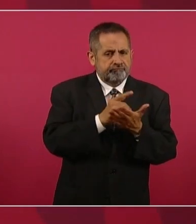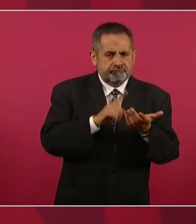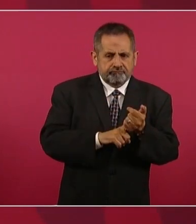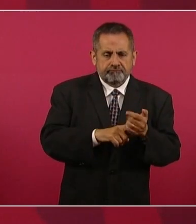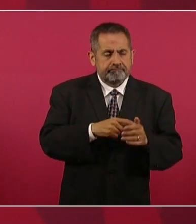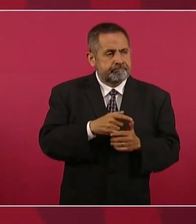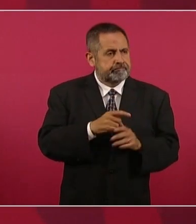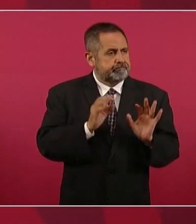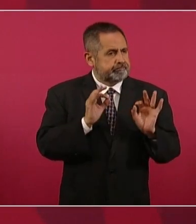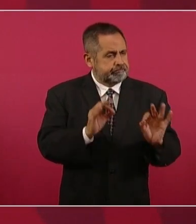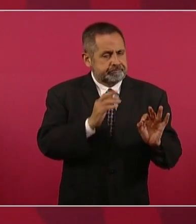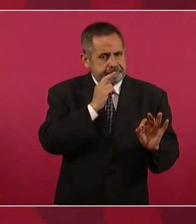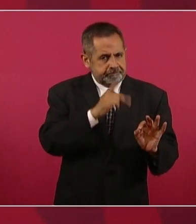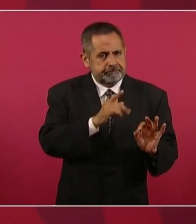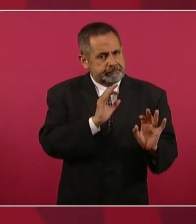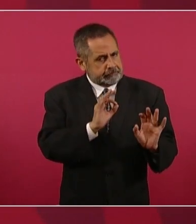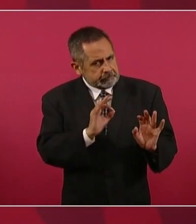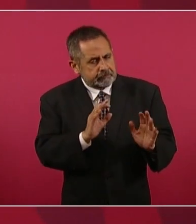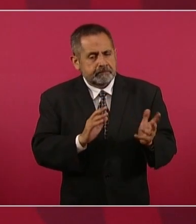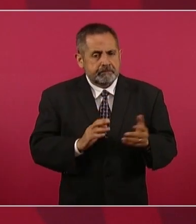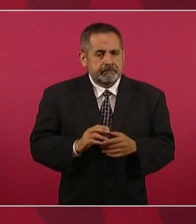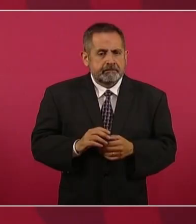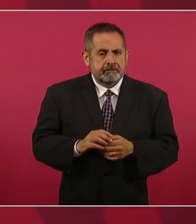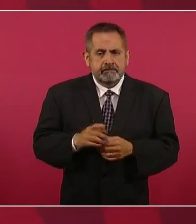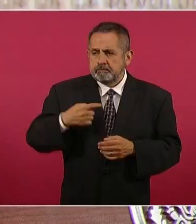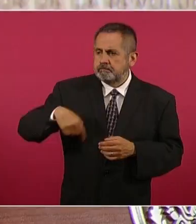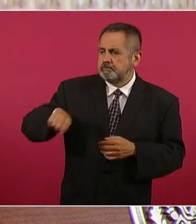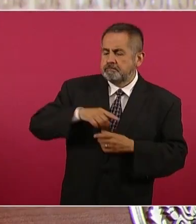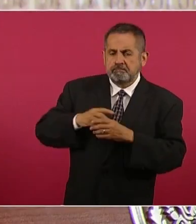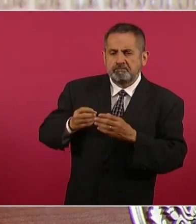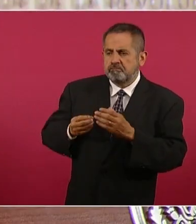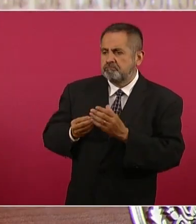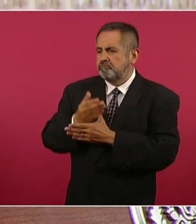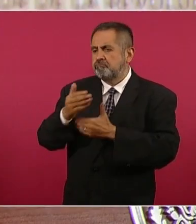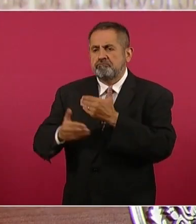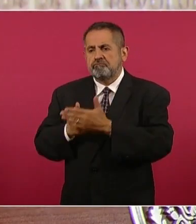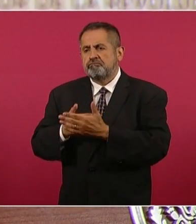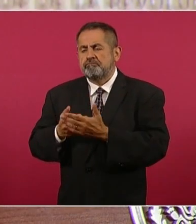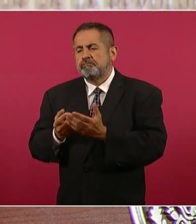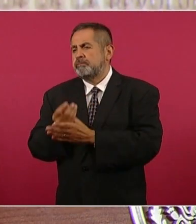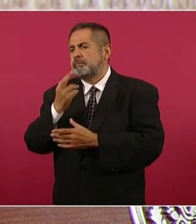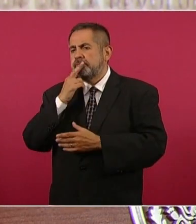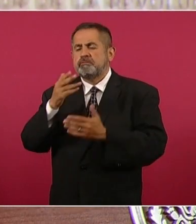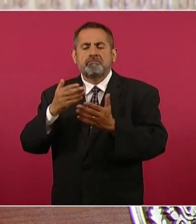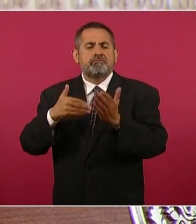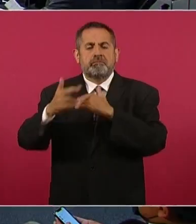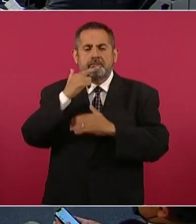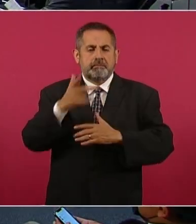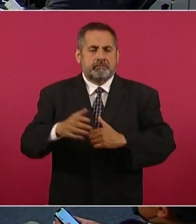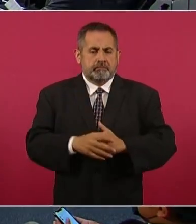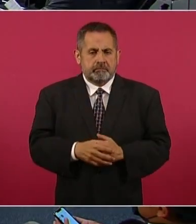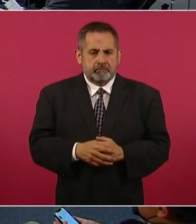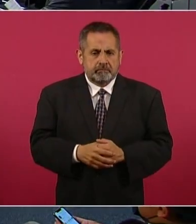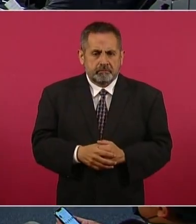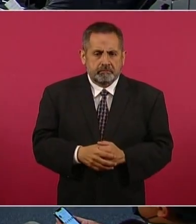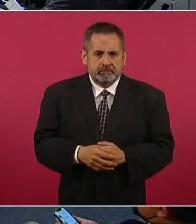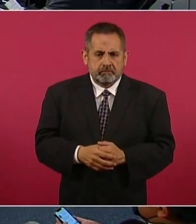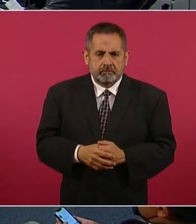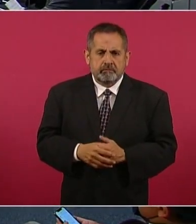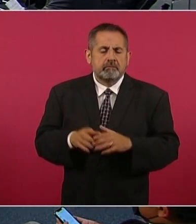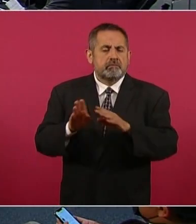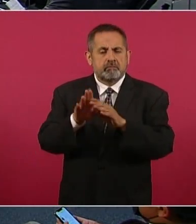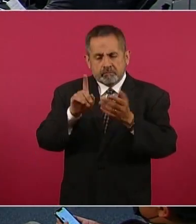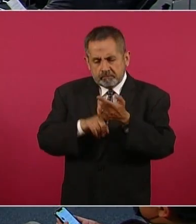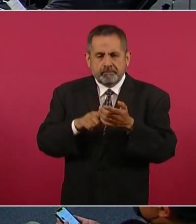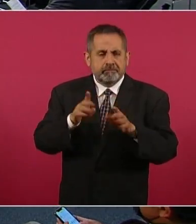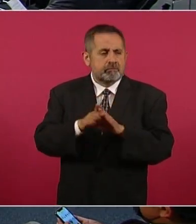la inflación y que salgamos adelante. De suministros. Y